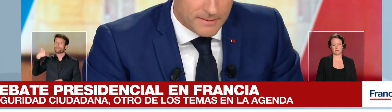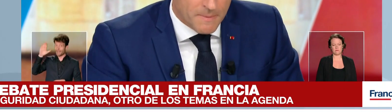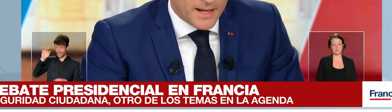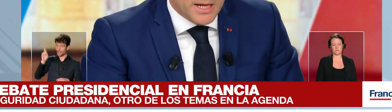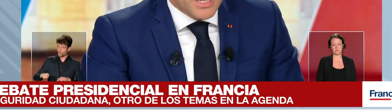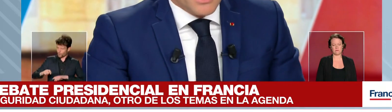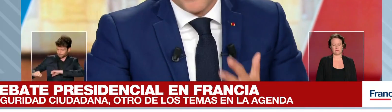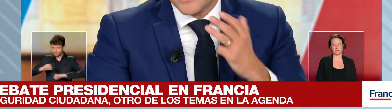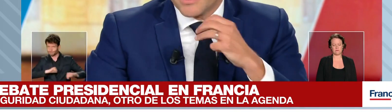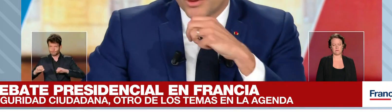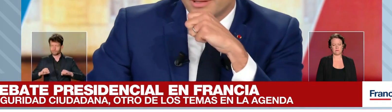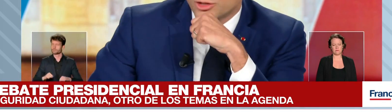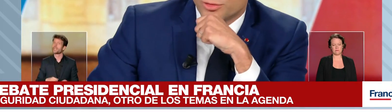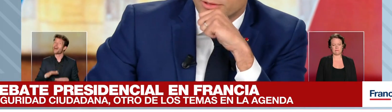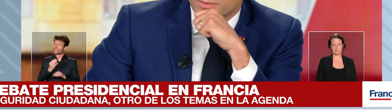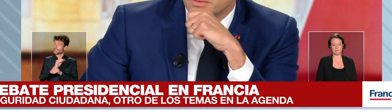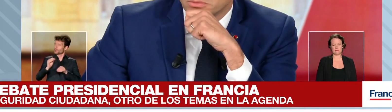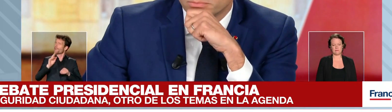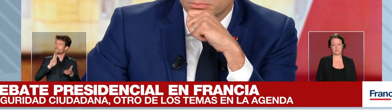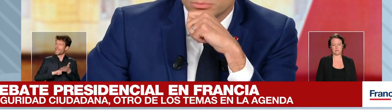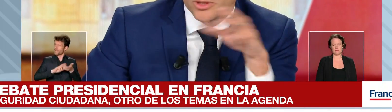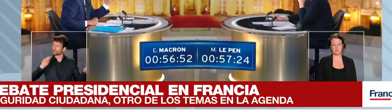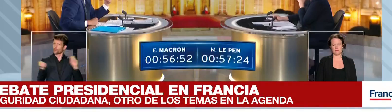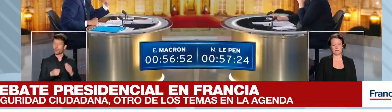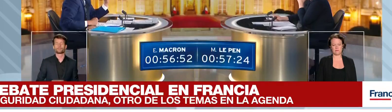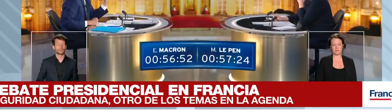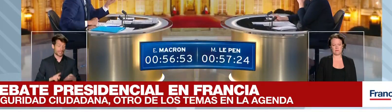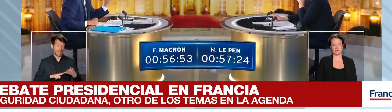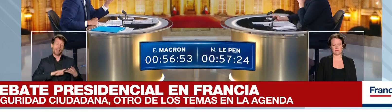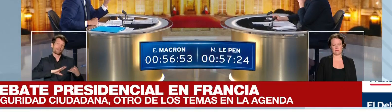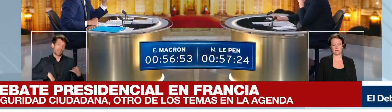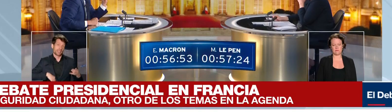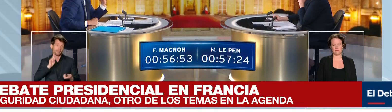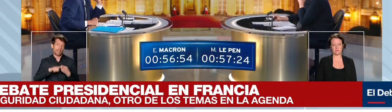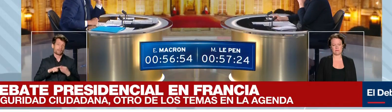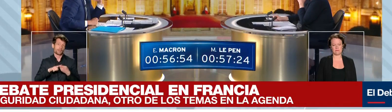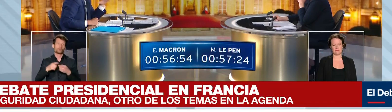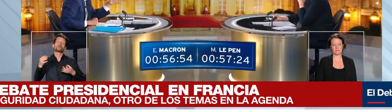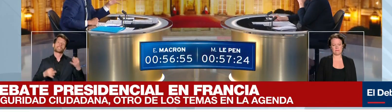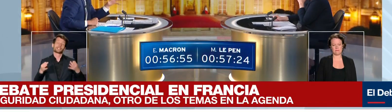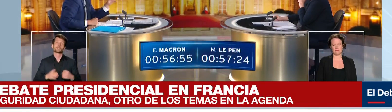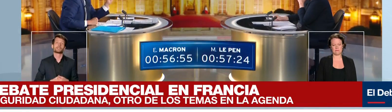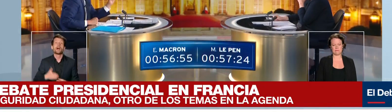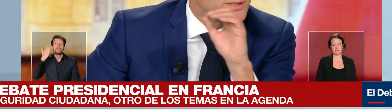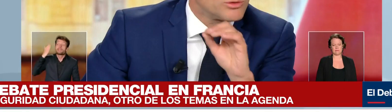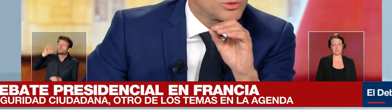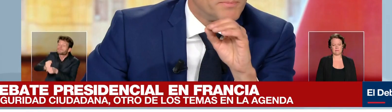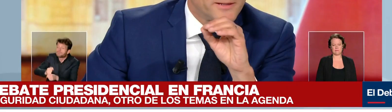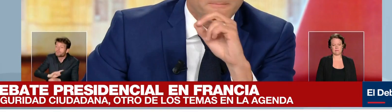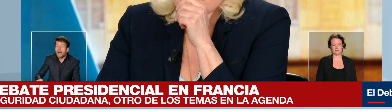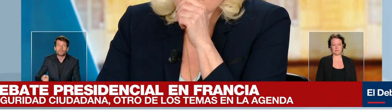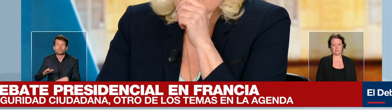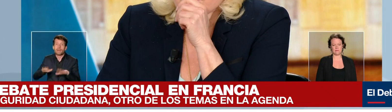una gran revolución en términos de seguridad. Y por último está la justicia. No funciona si hay una efectividad de las penas. Yo